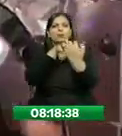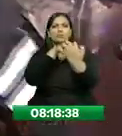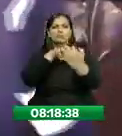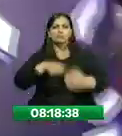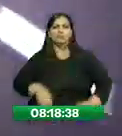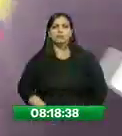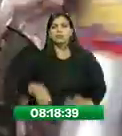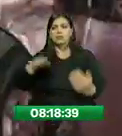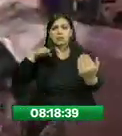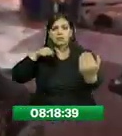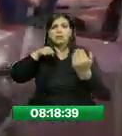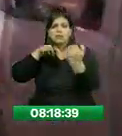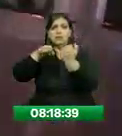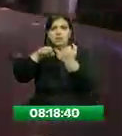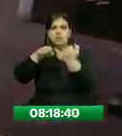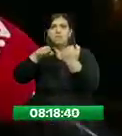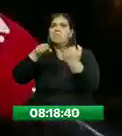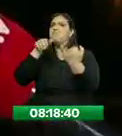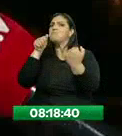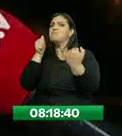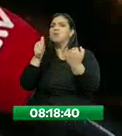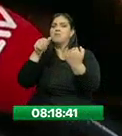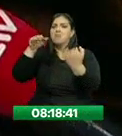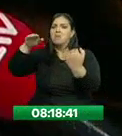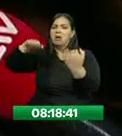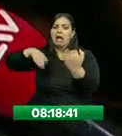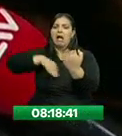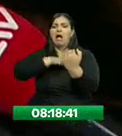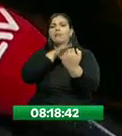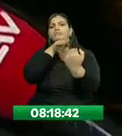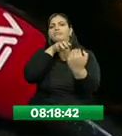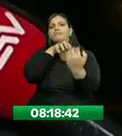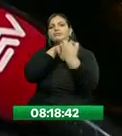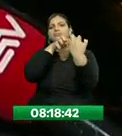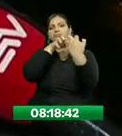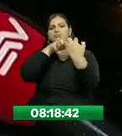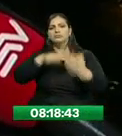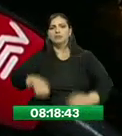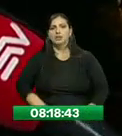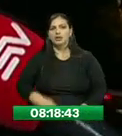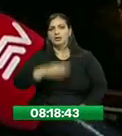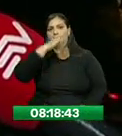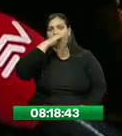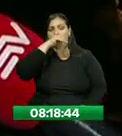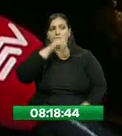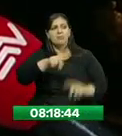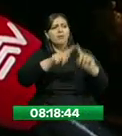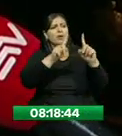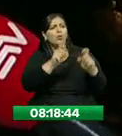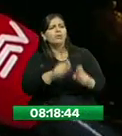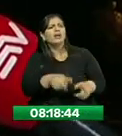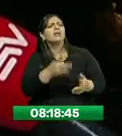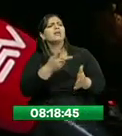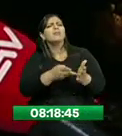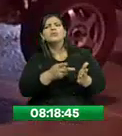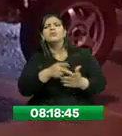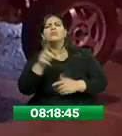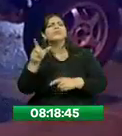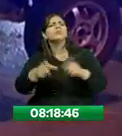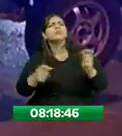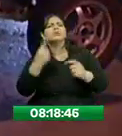heridos? Interrogando a la gente de AT me indica que se fueron de gravedad al